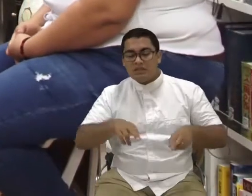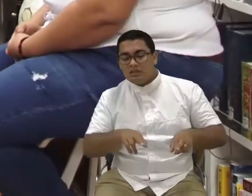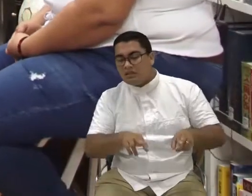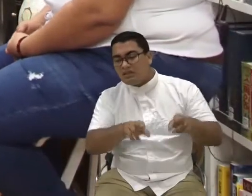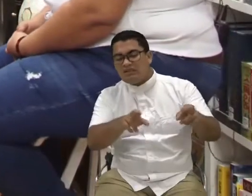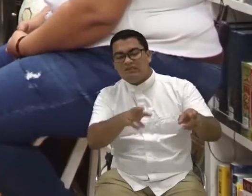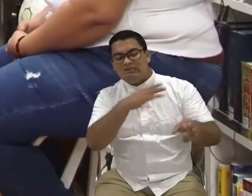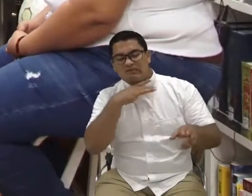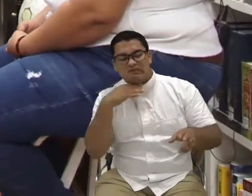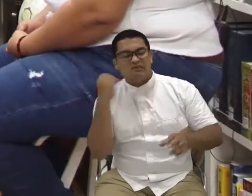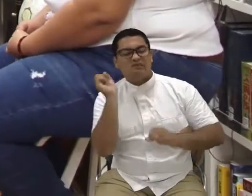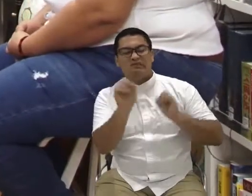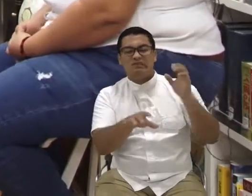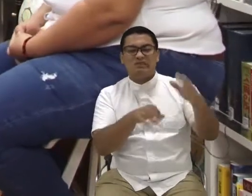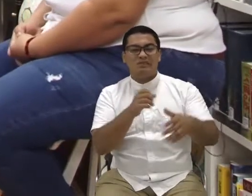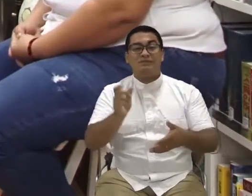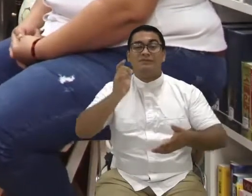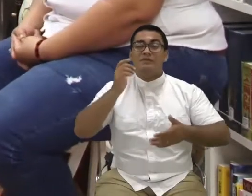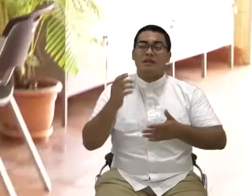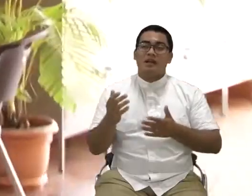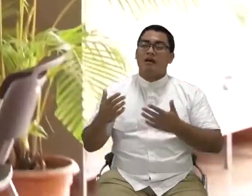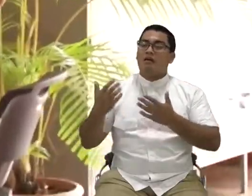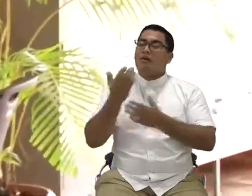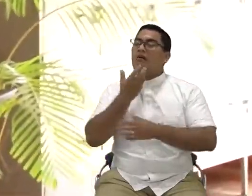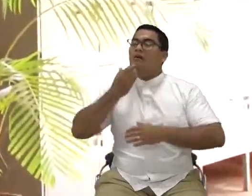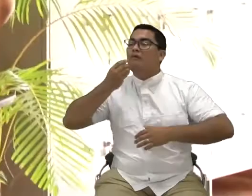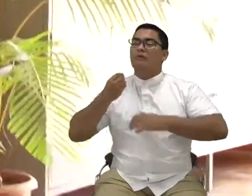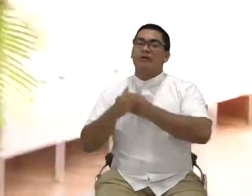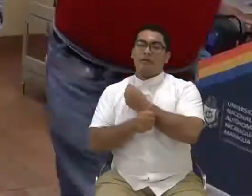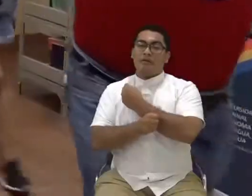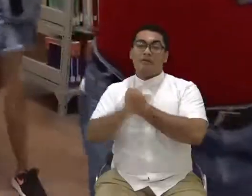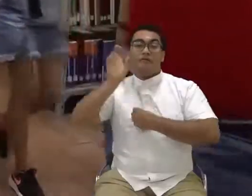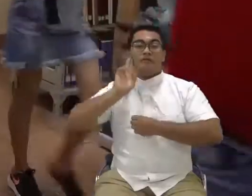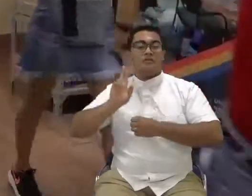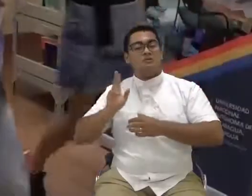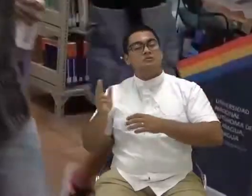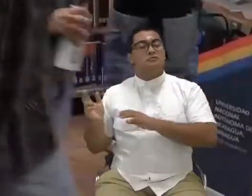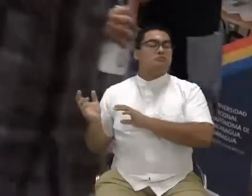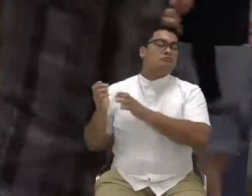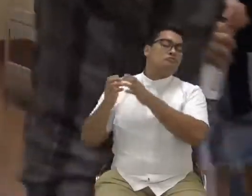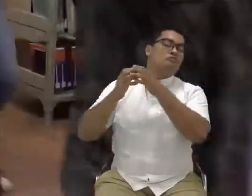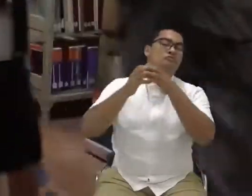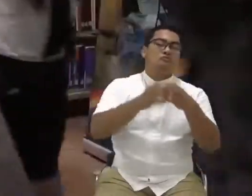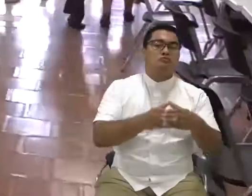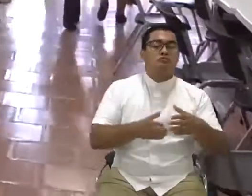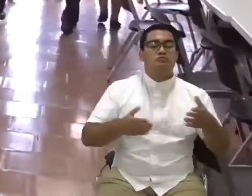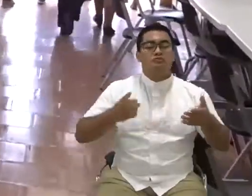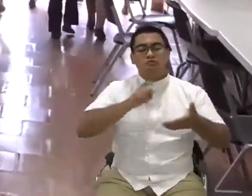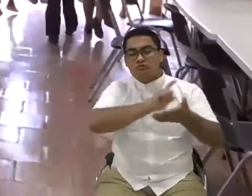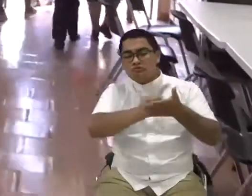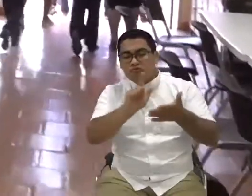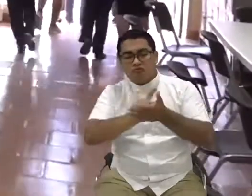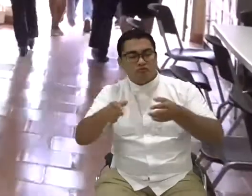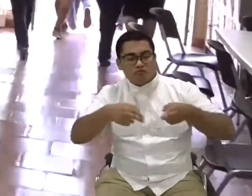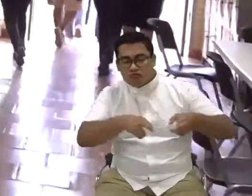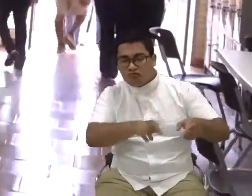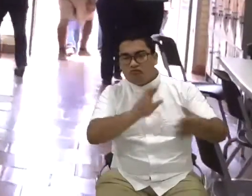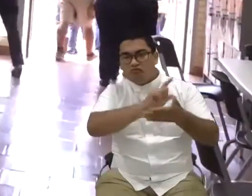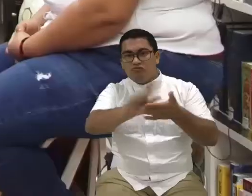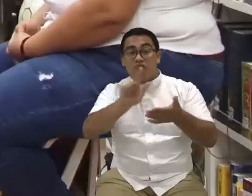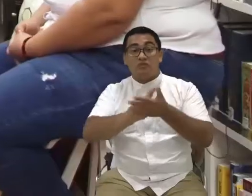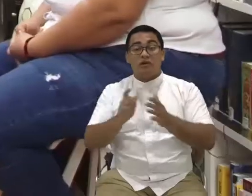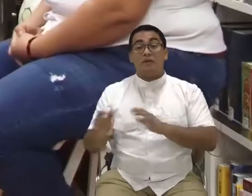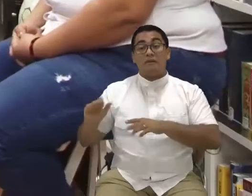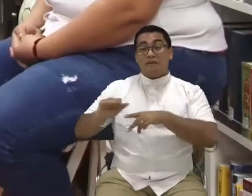de río, hablando ya fuera de la universidad. También nosotros hacemos, nos sumamos a los simulacros, tanto nacionales